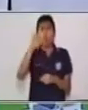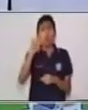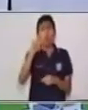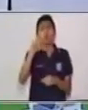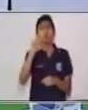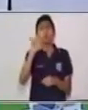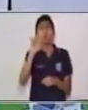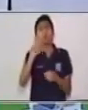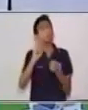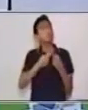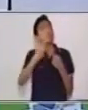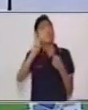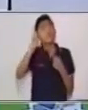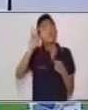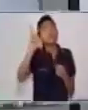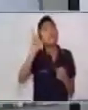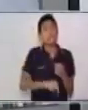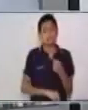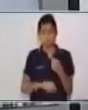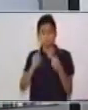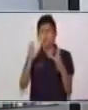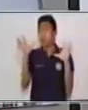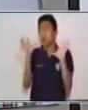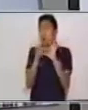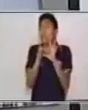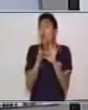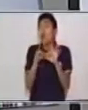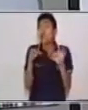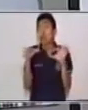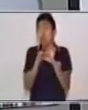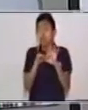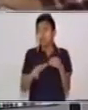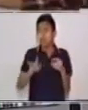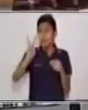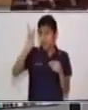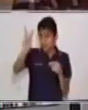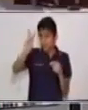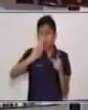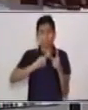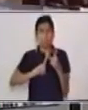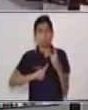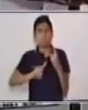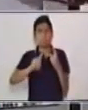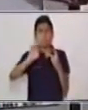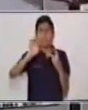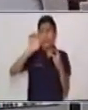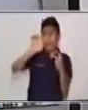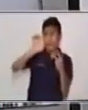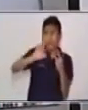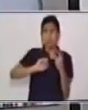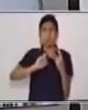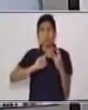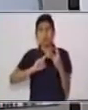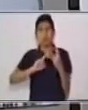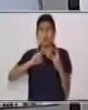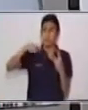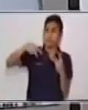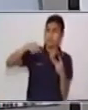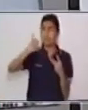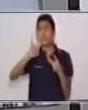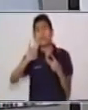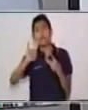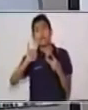como y, puedo utilizar las conjunciones y ni, que